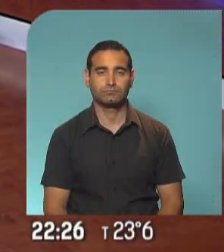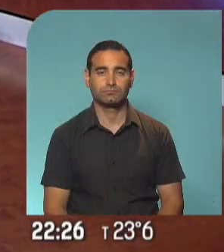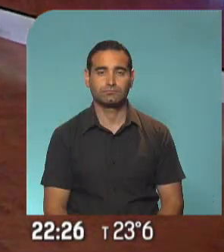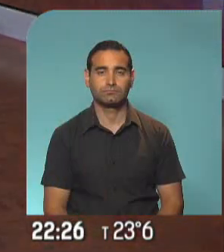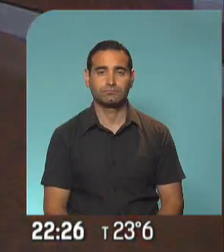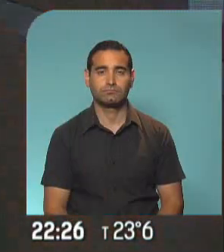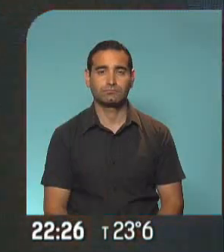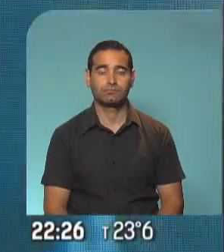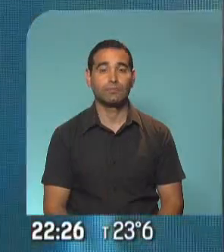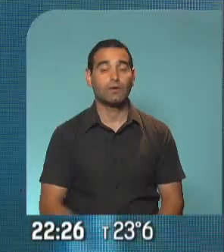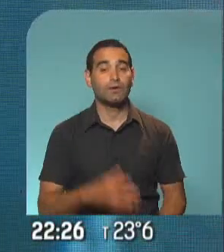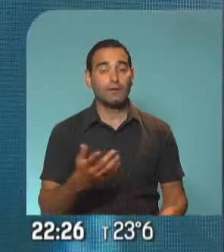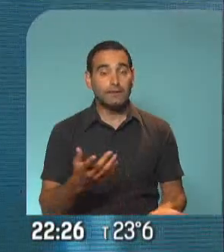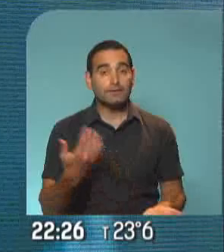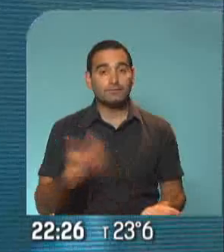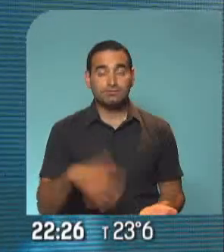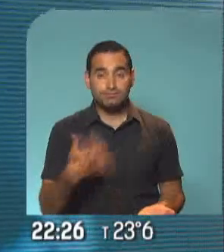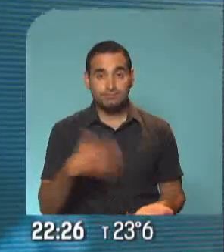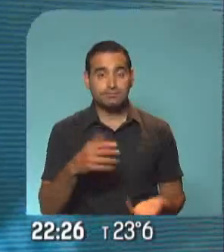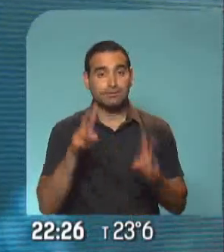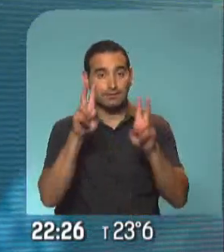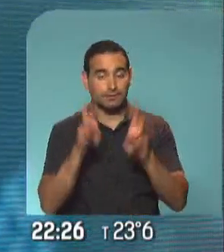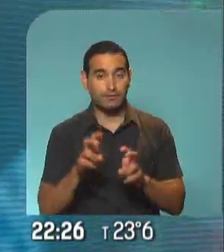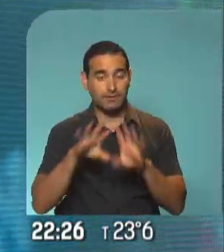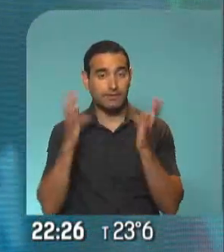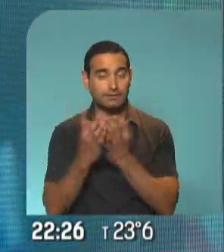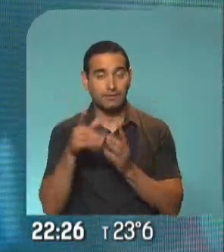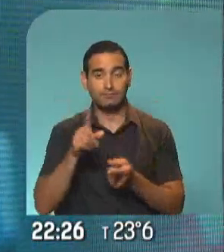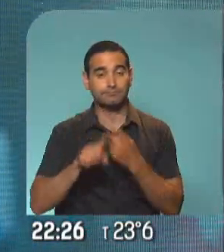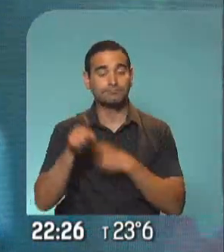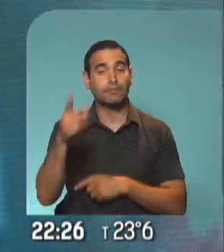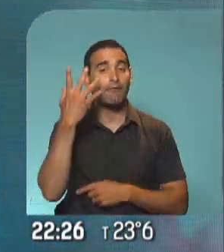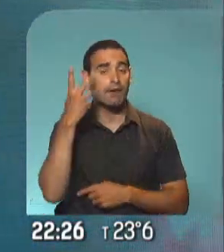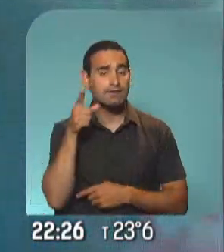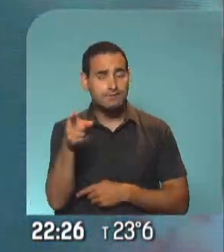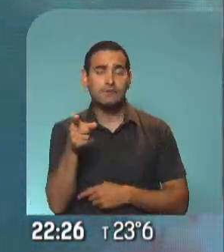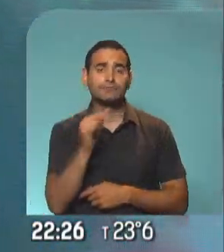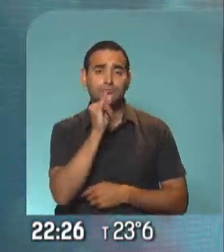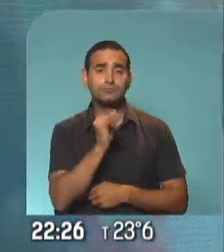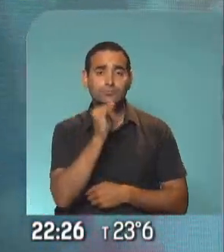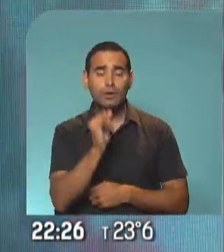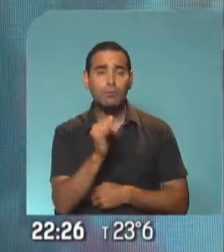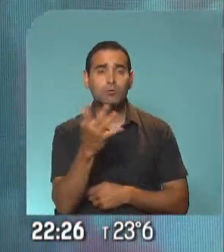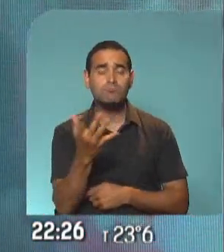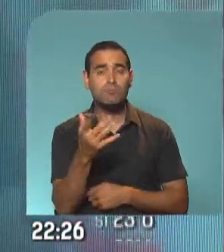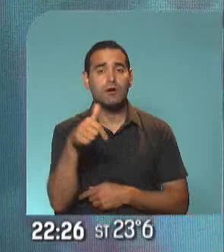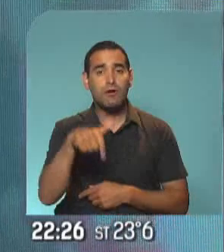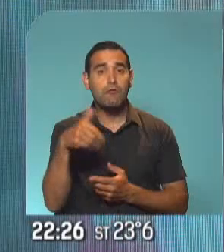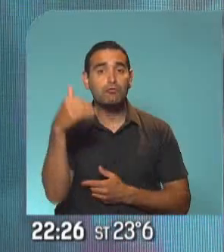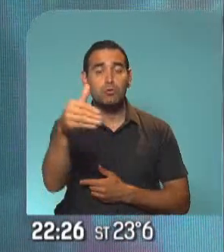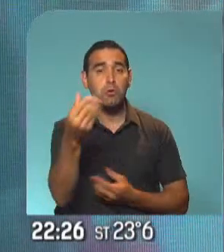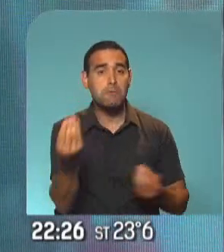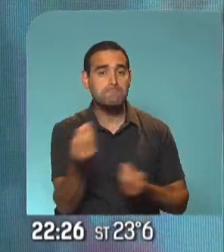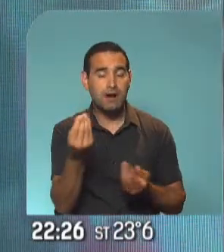Una agenda internacional, por cierto, muy nutrida. Nos vamos a ir a Francia, nos vamos a instalar en el presente y futuro